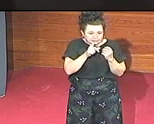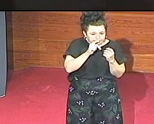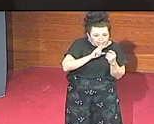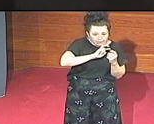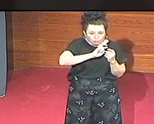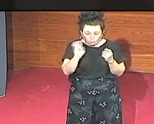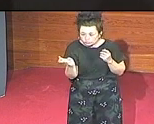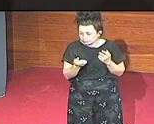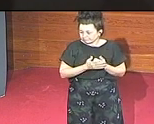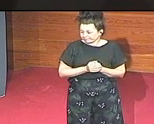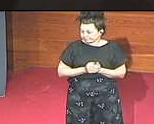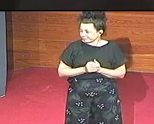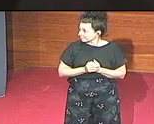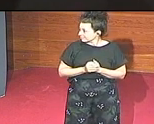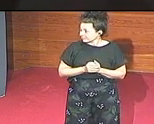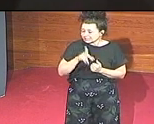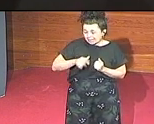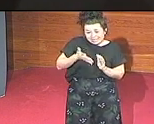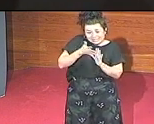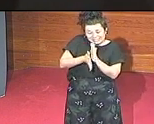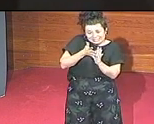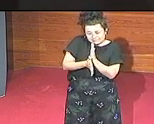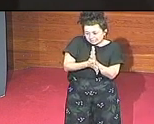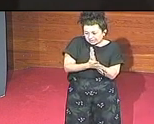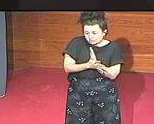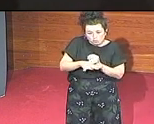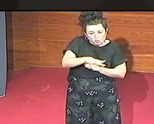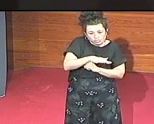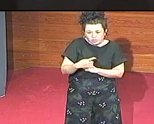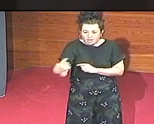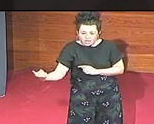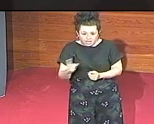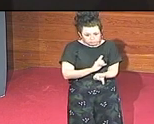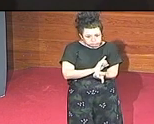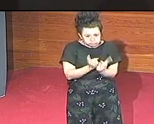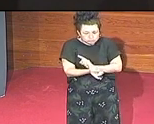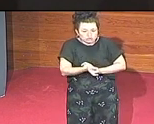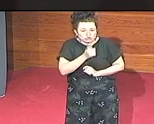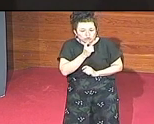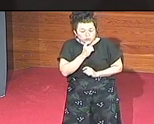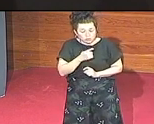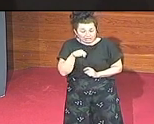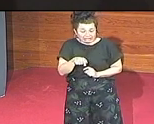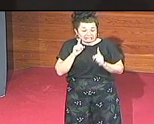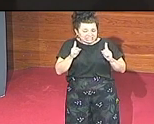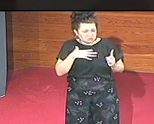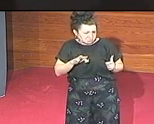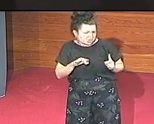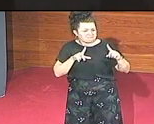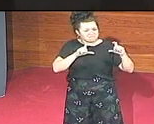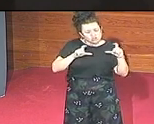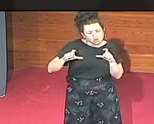y explicando por ejemplo cómo había cambiado cada una de las zonas en este caso podría haber utilizado fotografías porque había fotografías